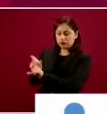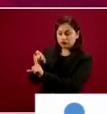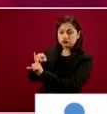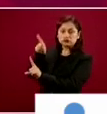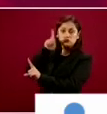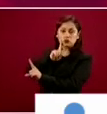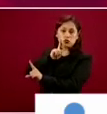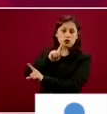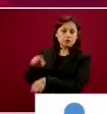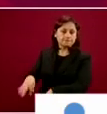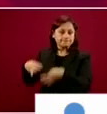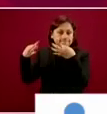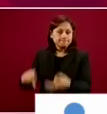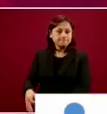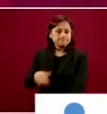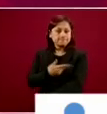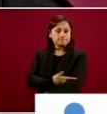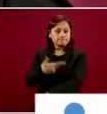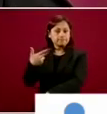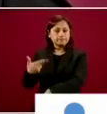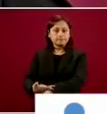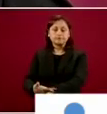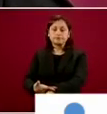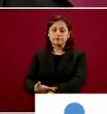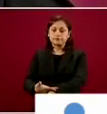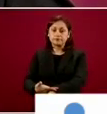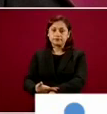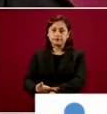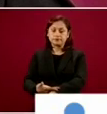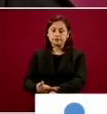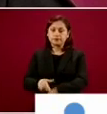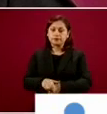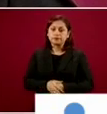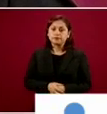íntegra, es una mujer honesta,